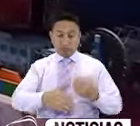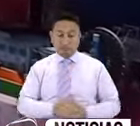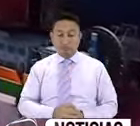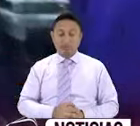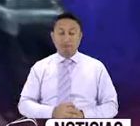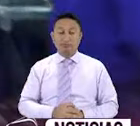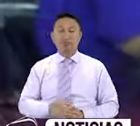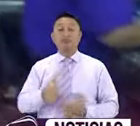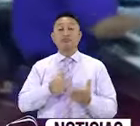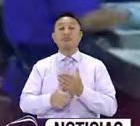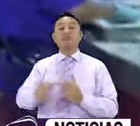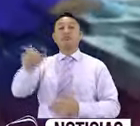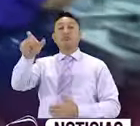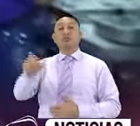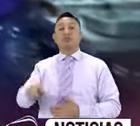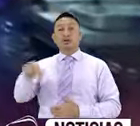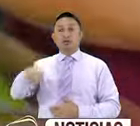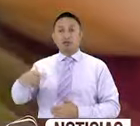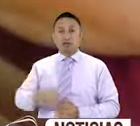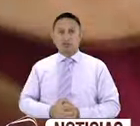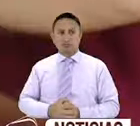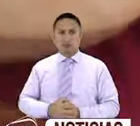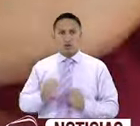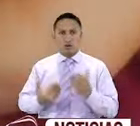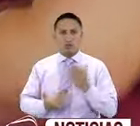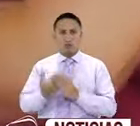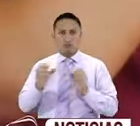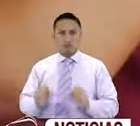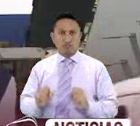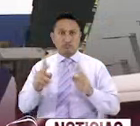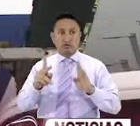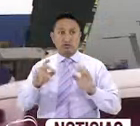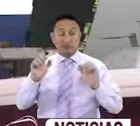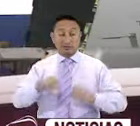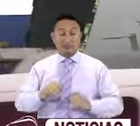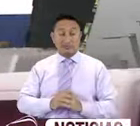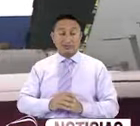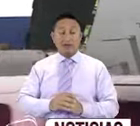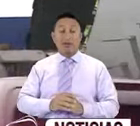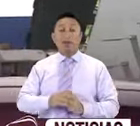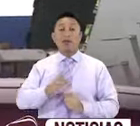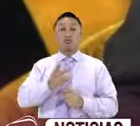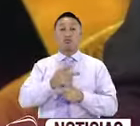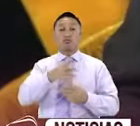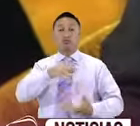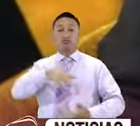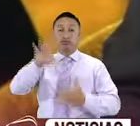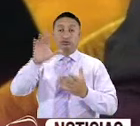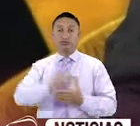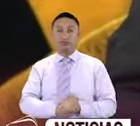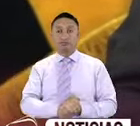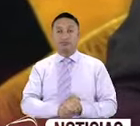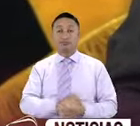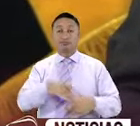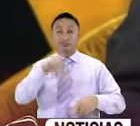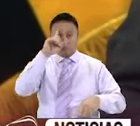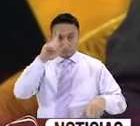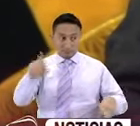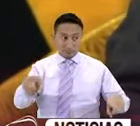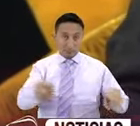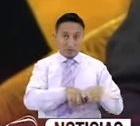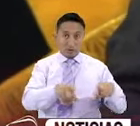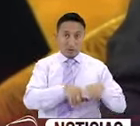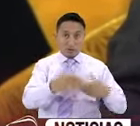conlleva múltiples oportunidades y retos para el sector exportador. El acuerdo comercial con China nos va a